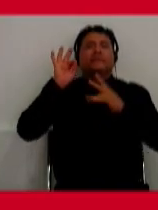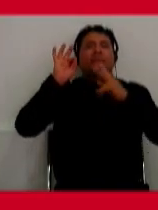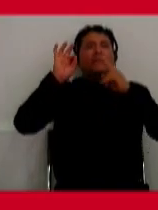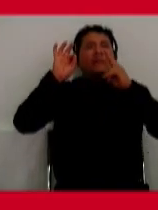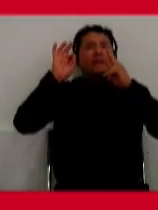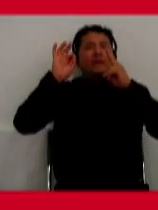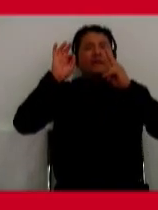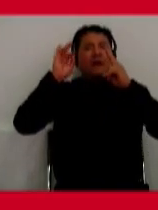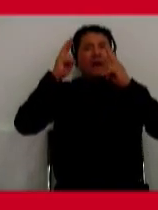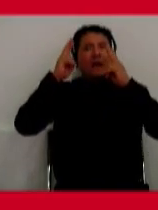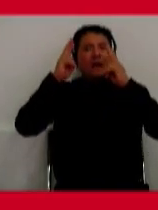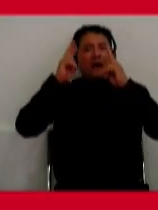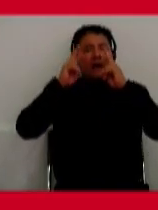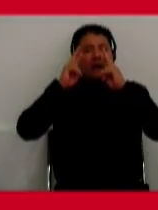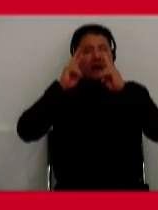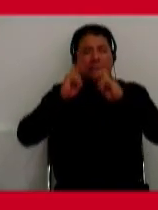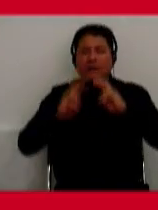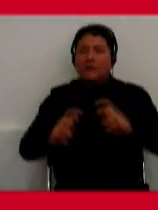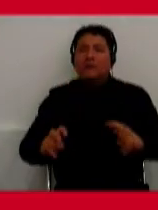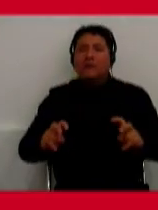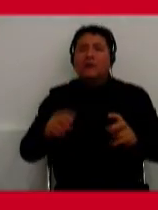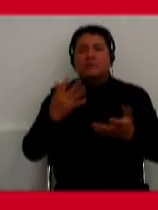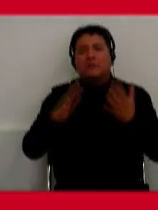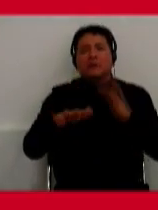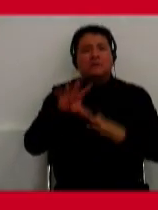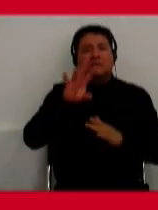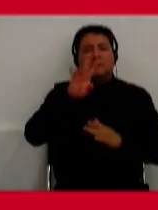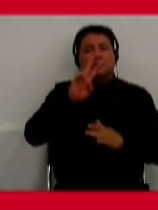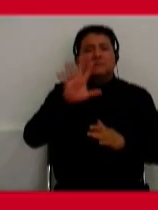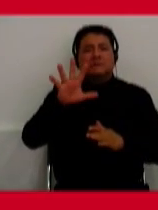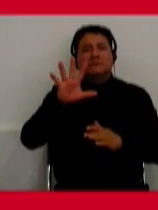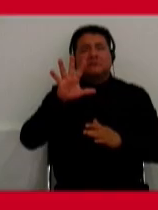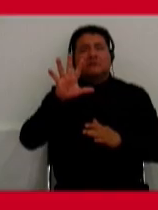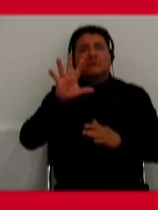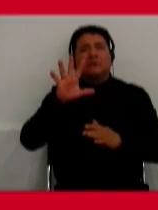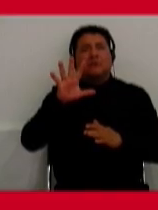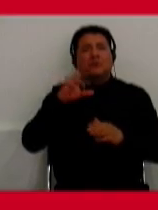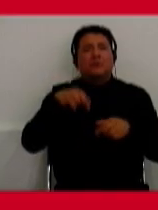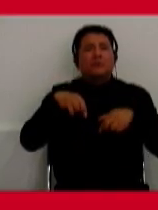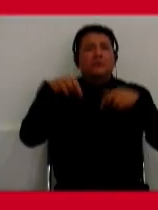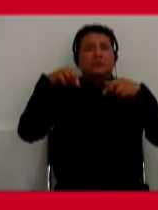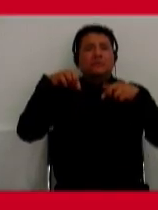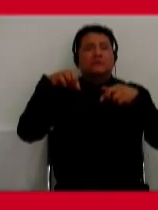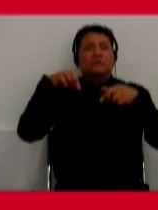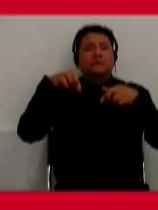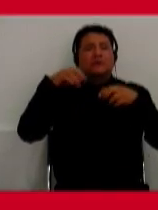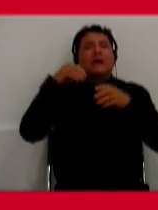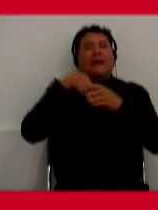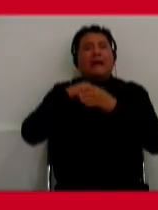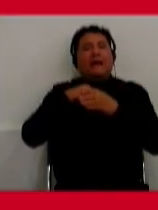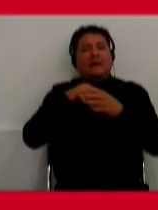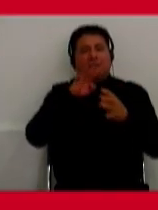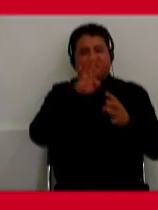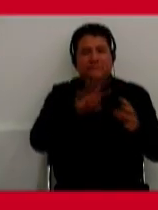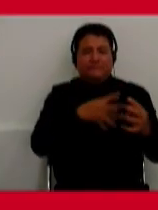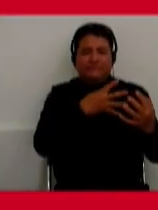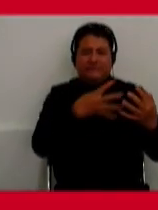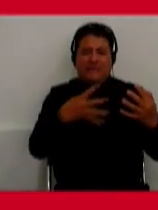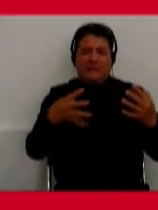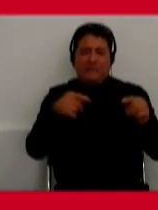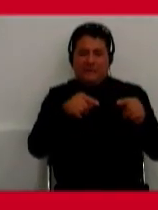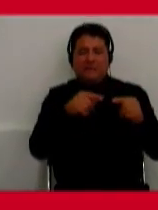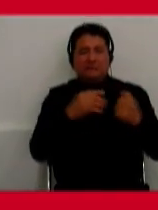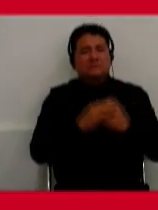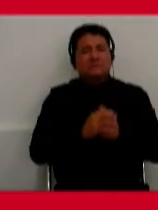de 75 puntos en promedio de la tabla propuesta. Es ahí